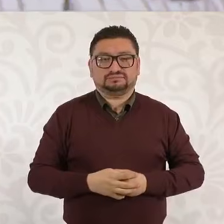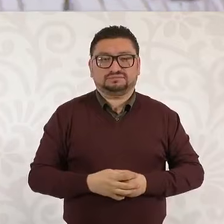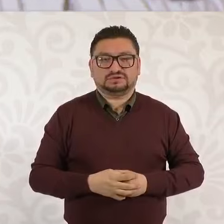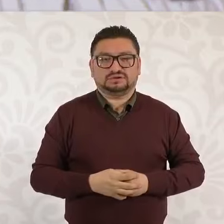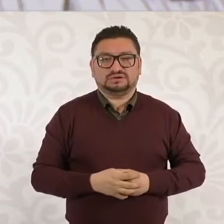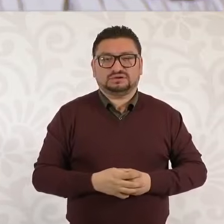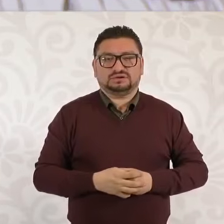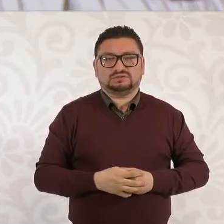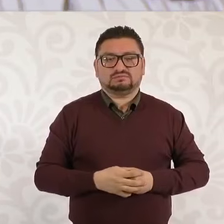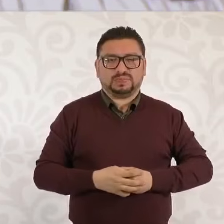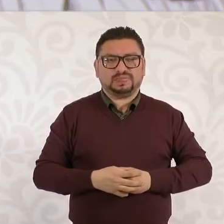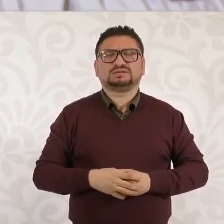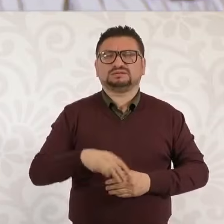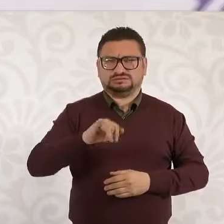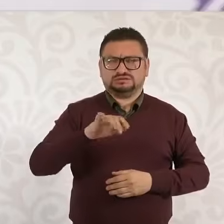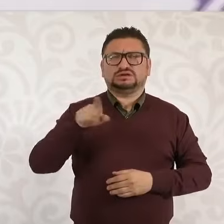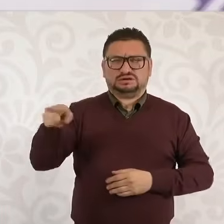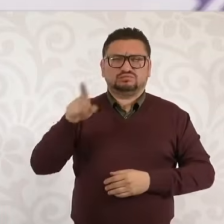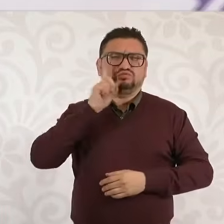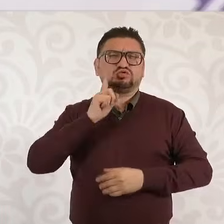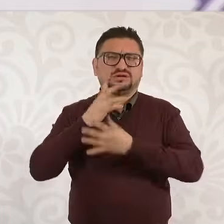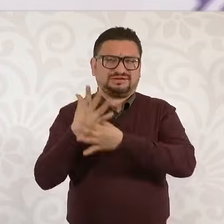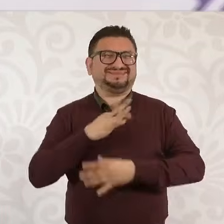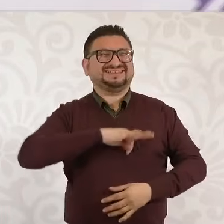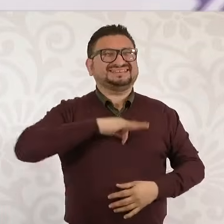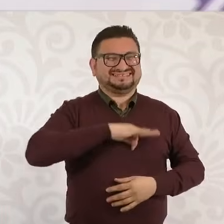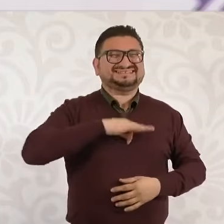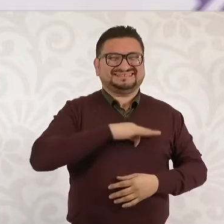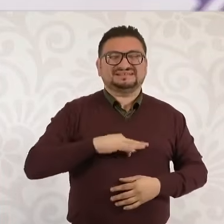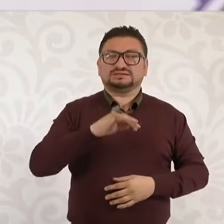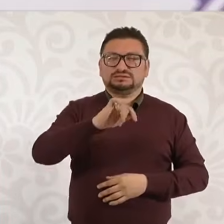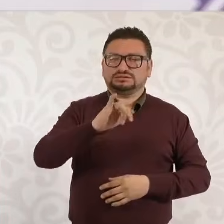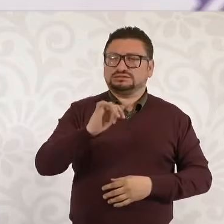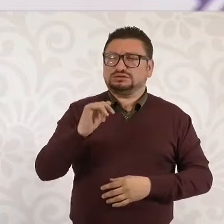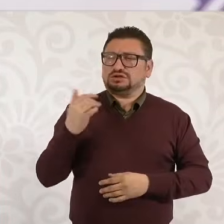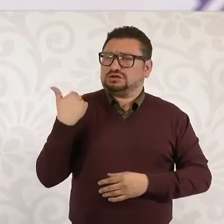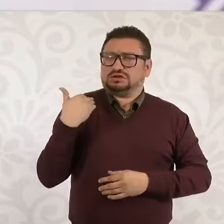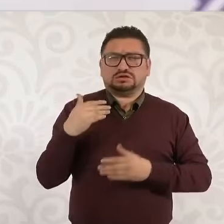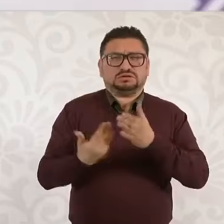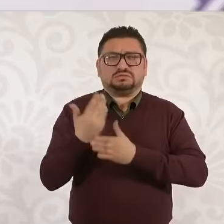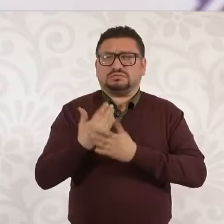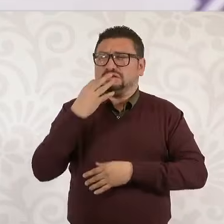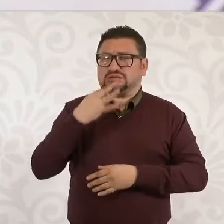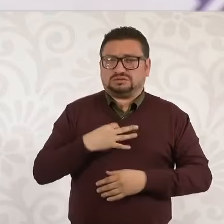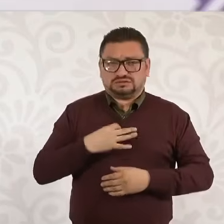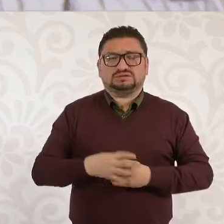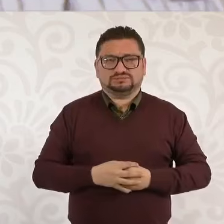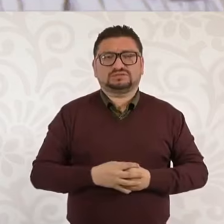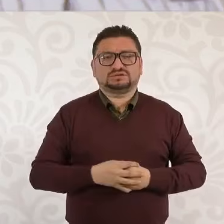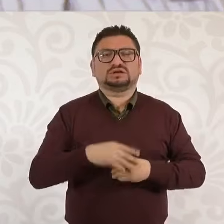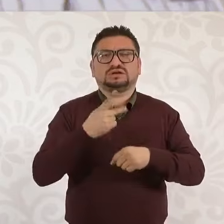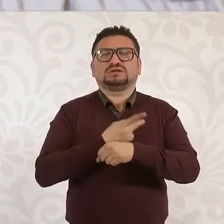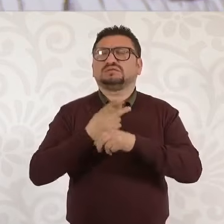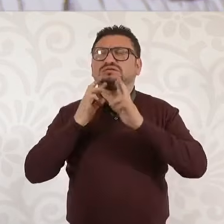Sí felicitó ella, es lo que me informaron hoy en la mañana, hasta hoy en la mañana me informaron el resultado